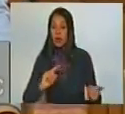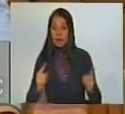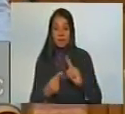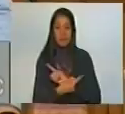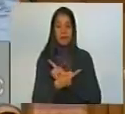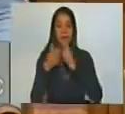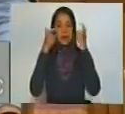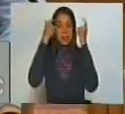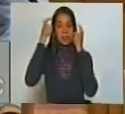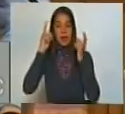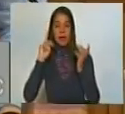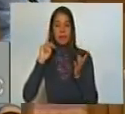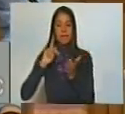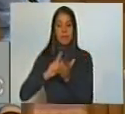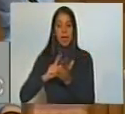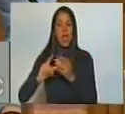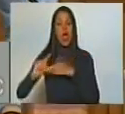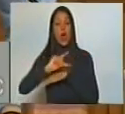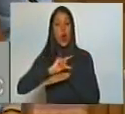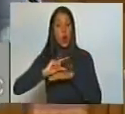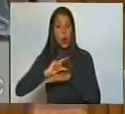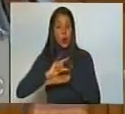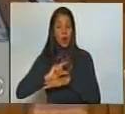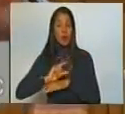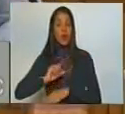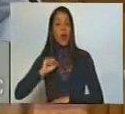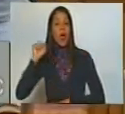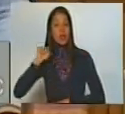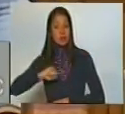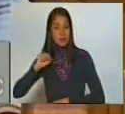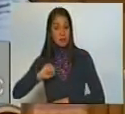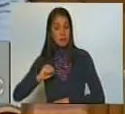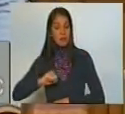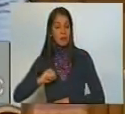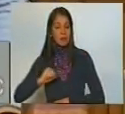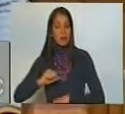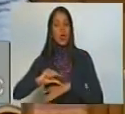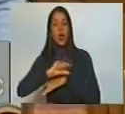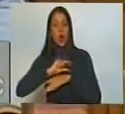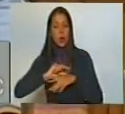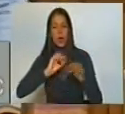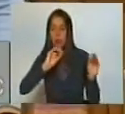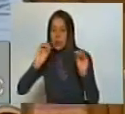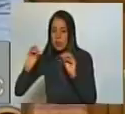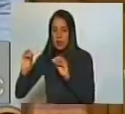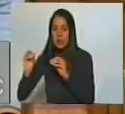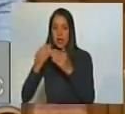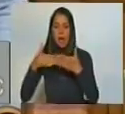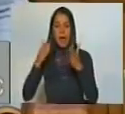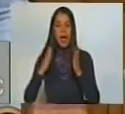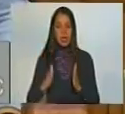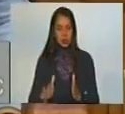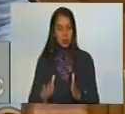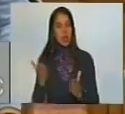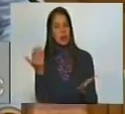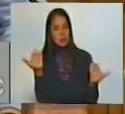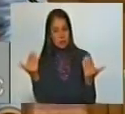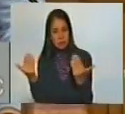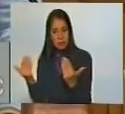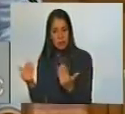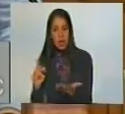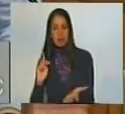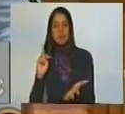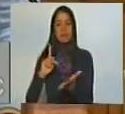a un gobierno, porque se tiene que llamar así, a un gobierno que llama a los estudiantes a ser partícipes de